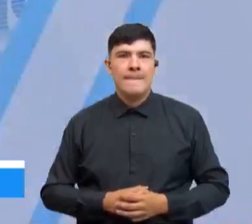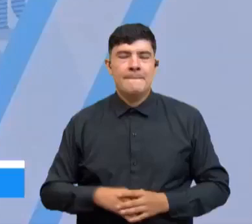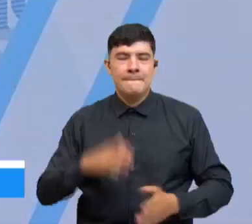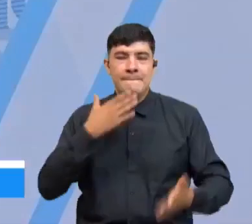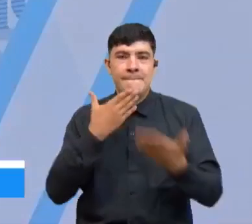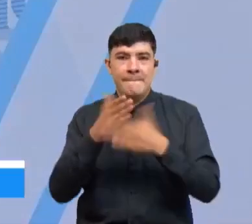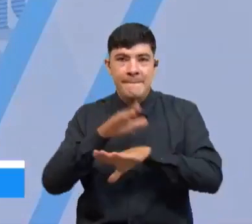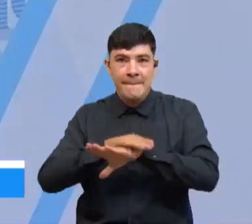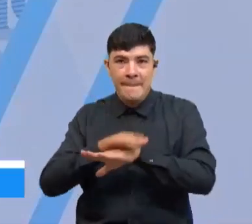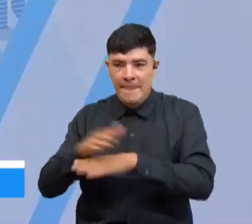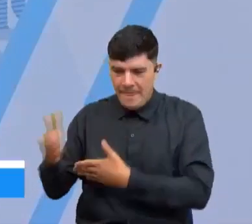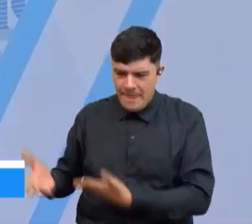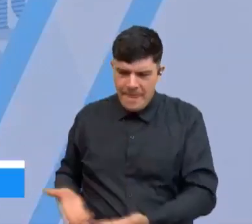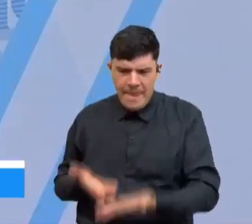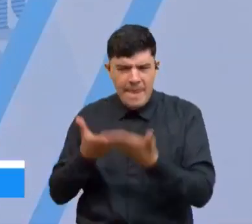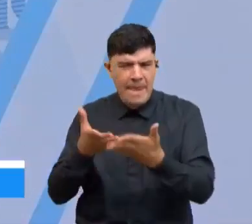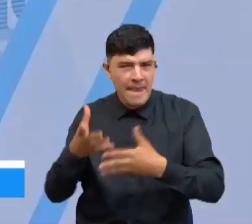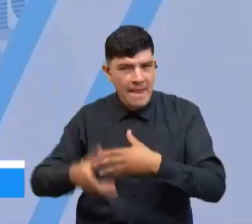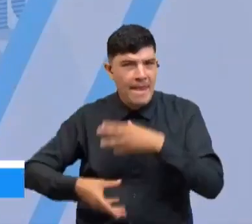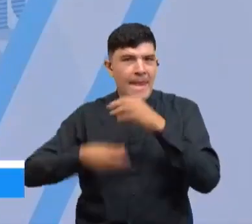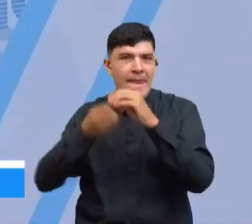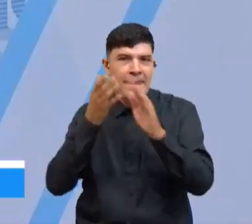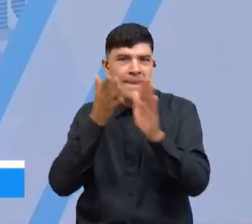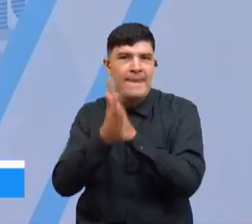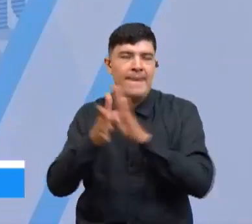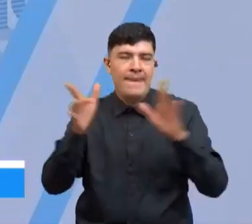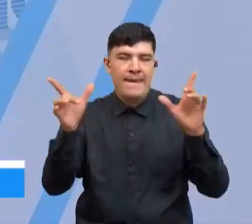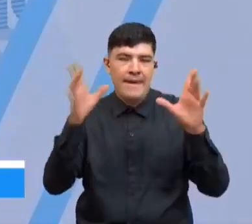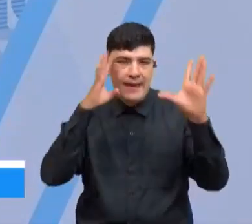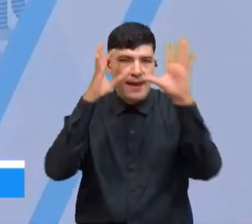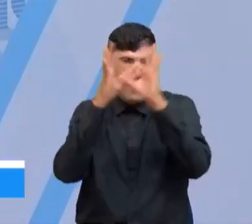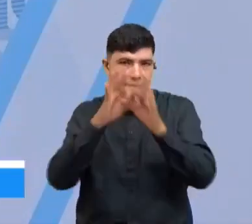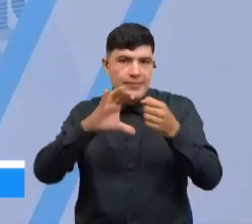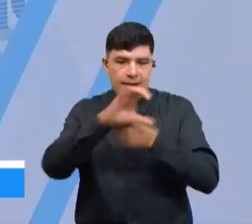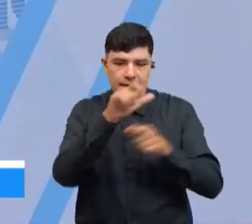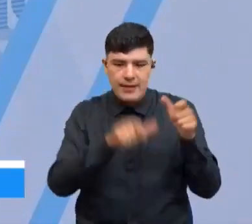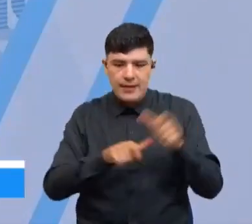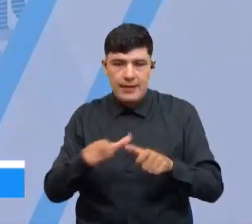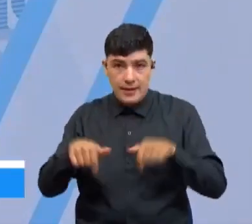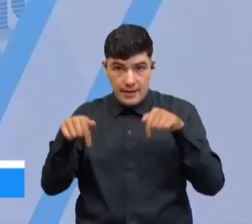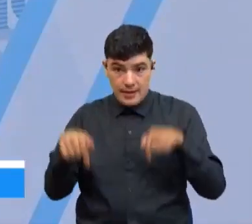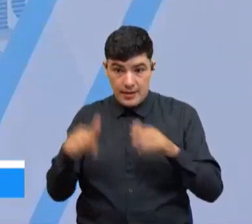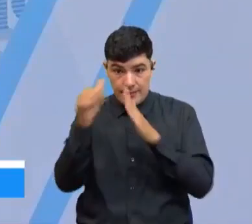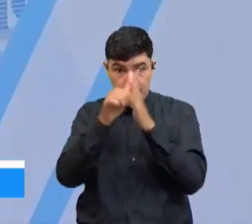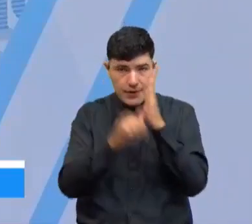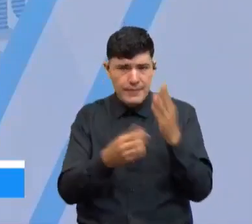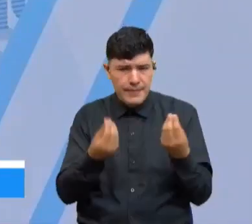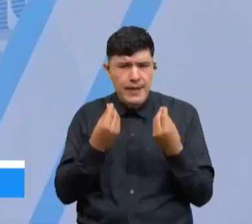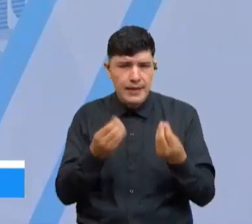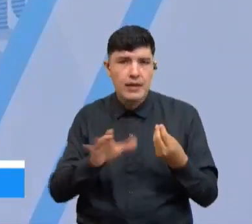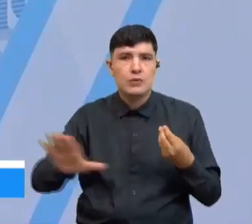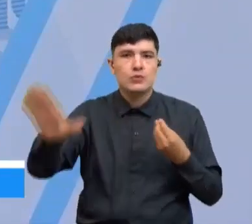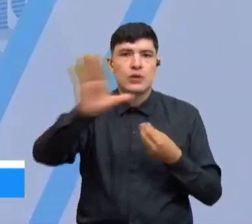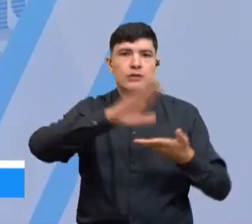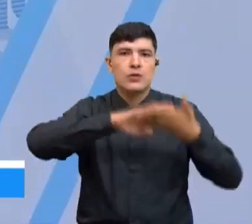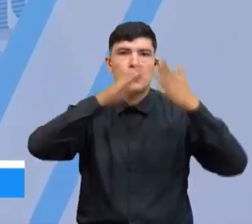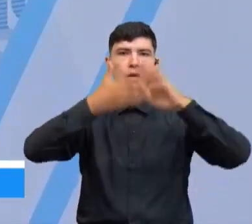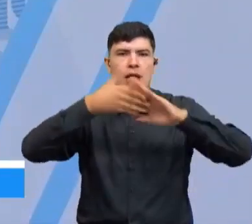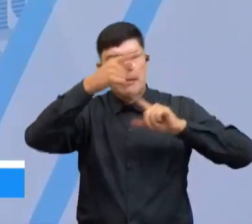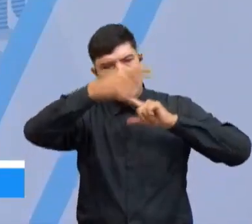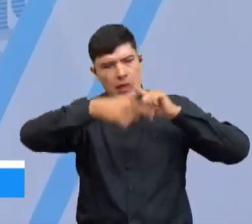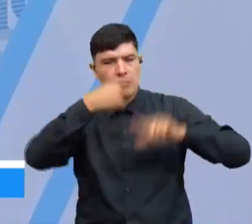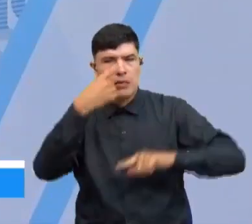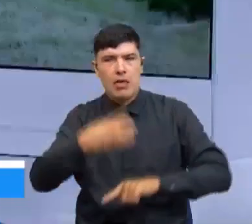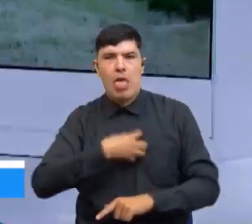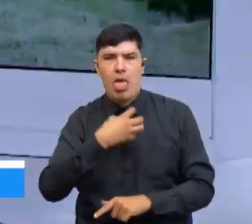Televidentes, bienvenidos una vez más a Lente Ciudadano, este espacio que hemos creado para que usted haga todas las denuncias que aquejan a su